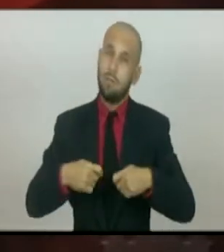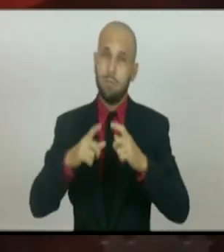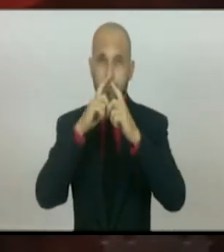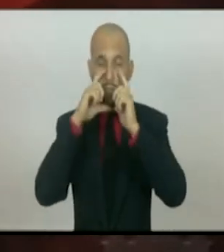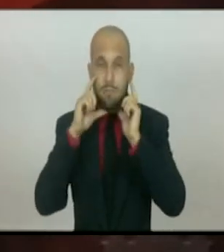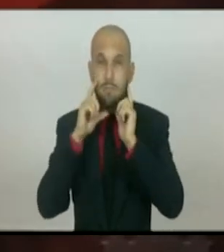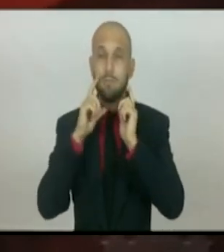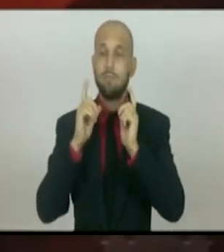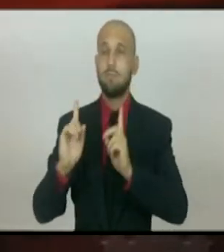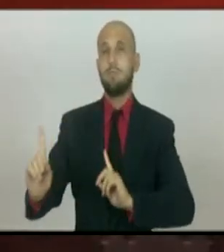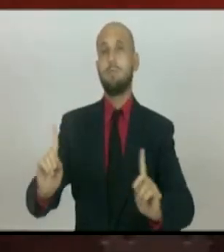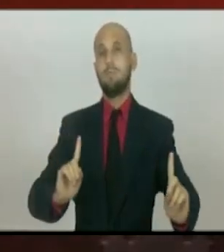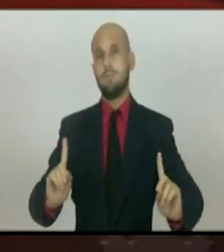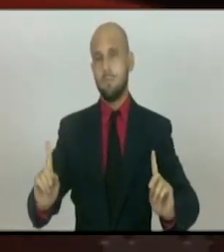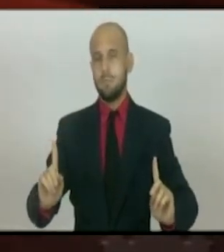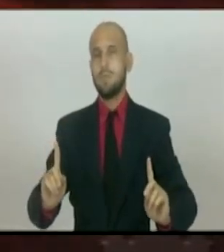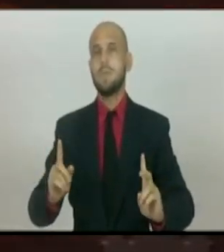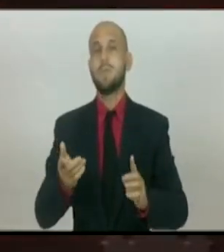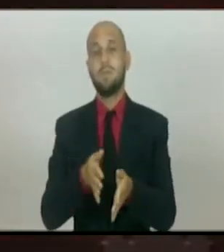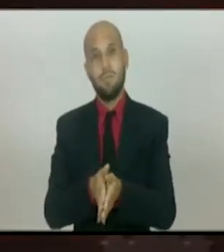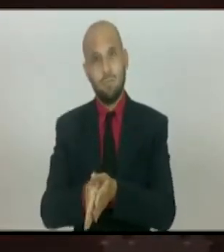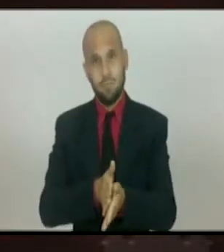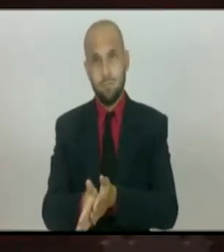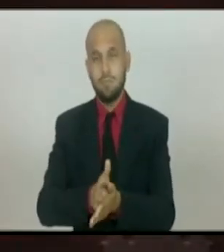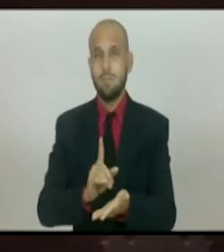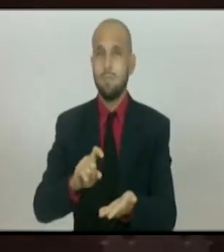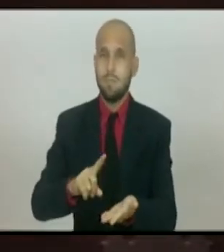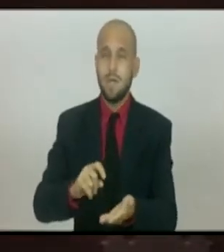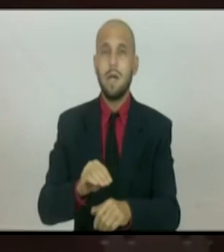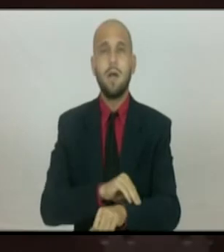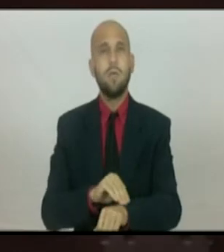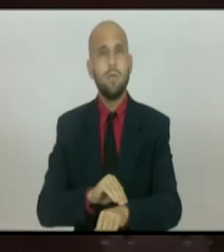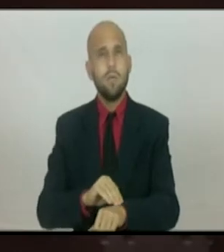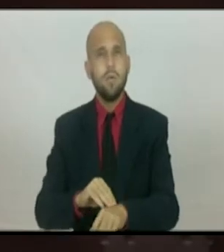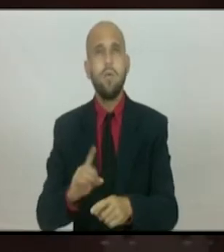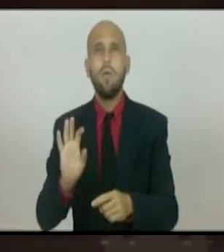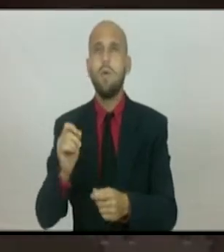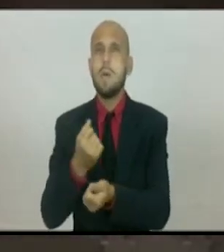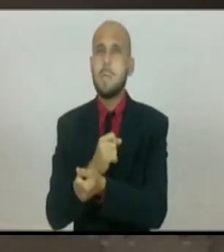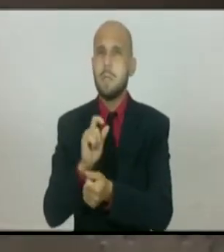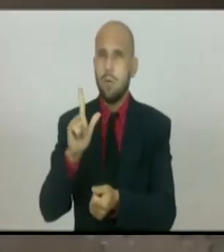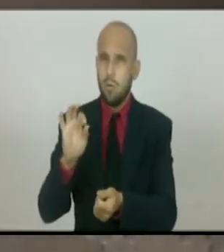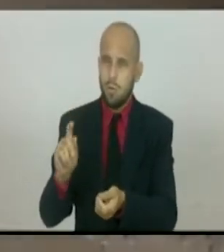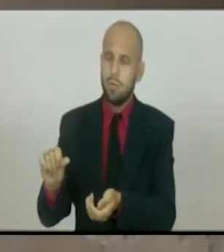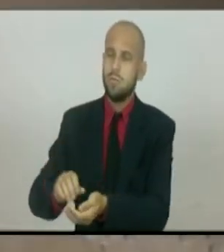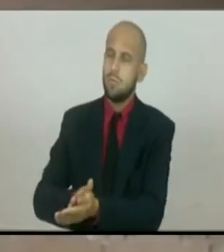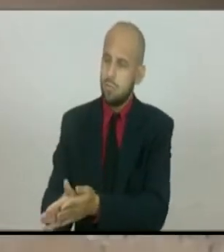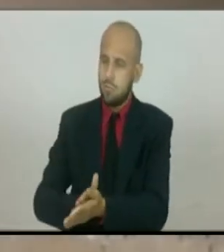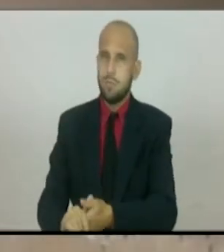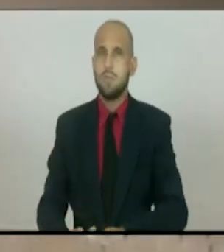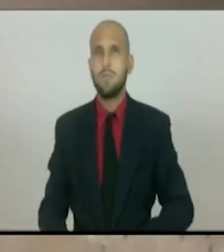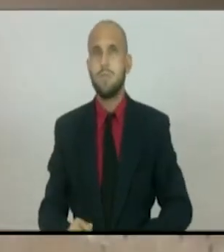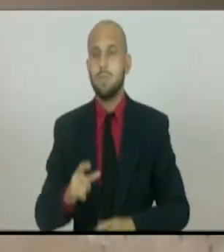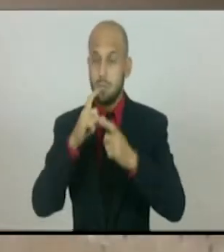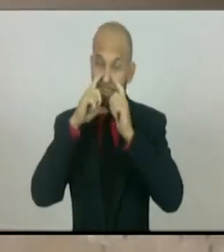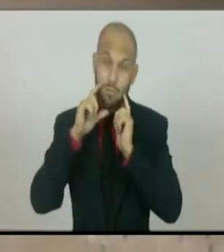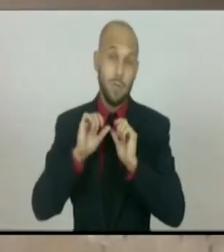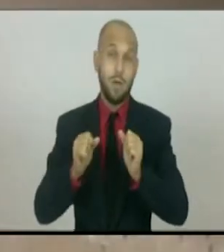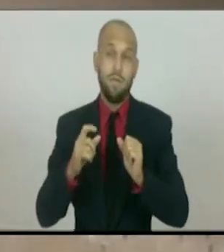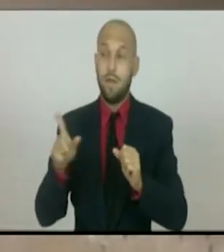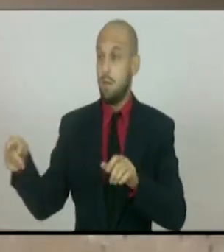protección, la desinfección de las manos con alcohol o con solución clorada antes de entrar a la vivienda, mantener el